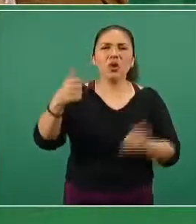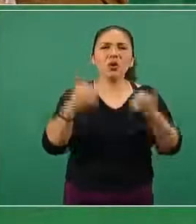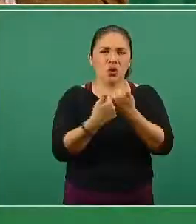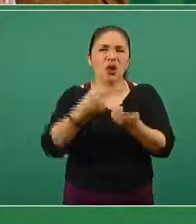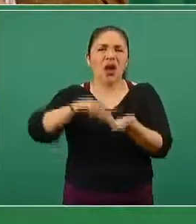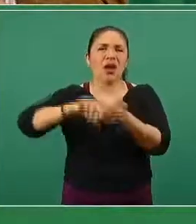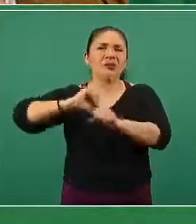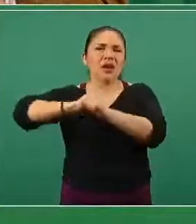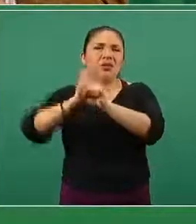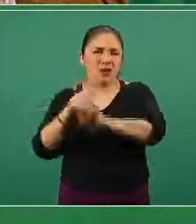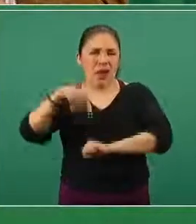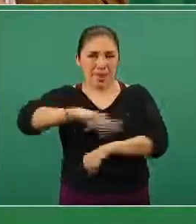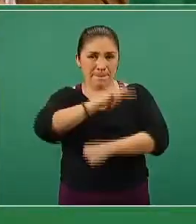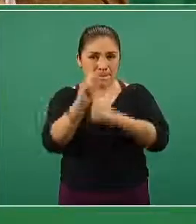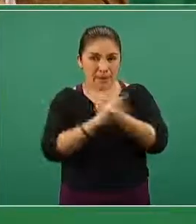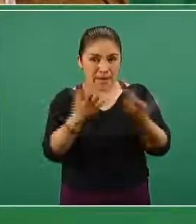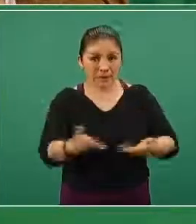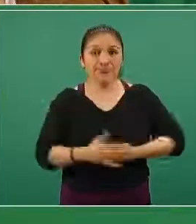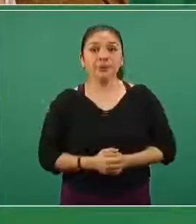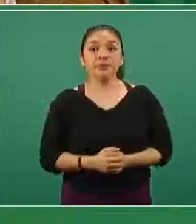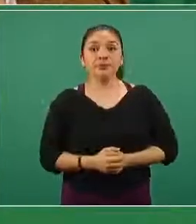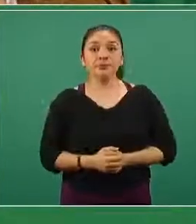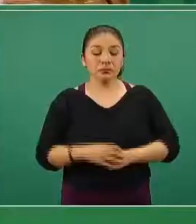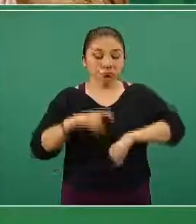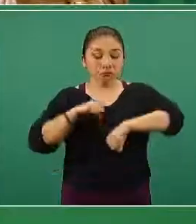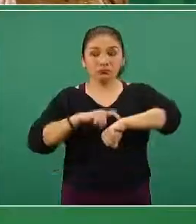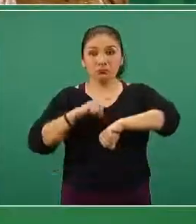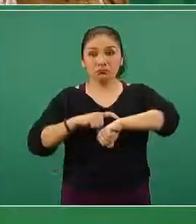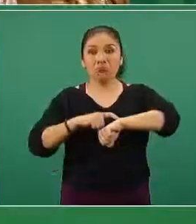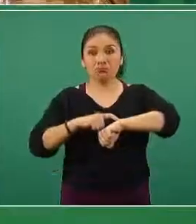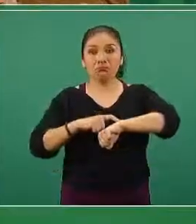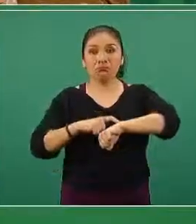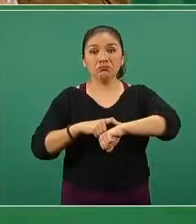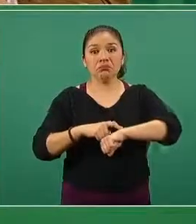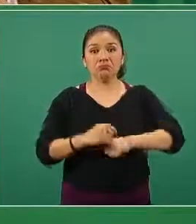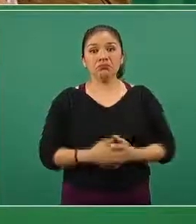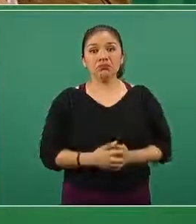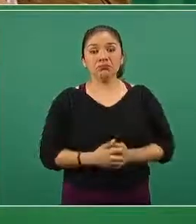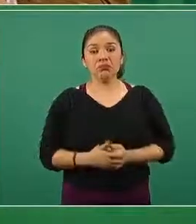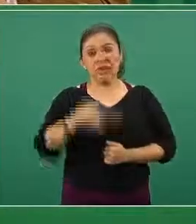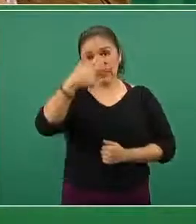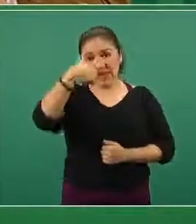por el SARS-CoV-2 en nuestro país. Pues siendo ya las